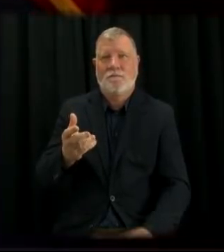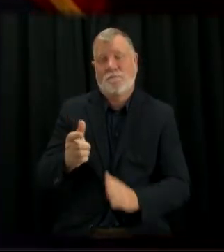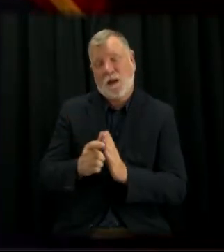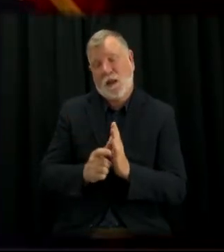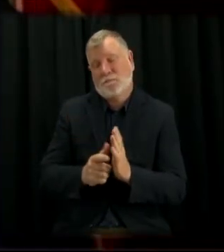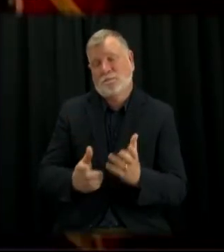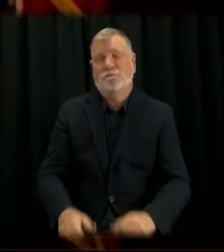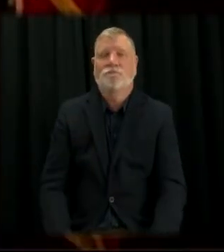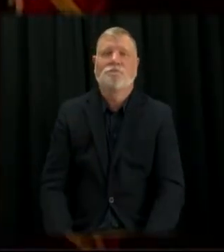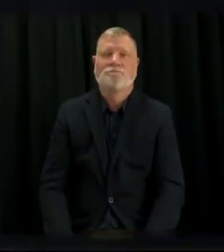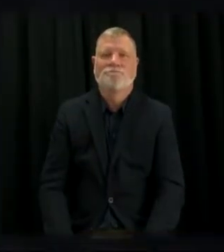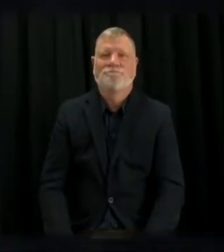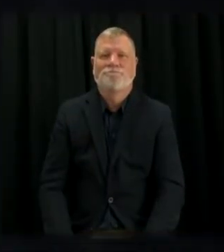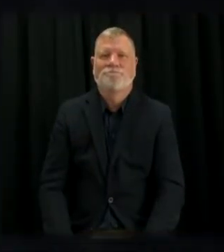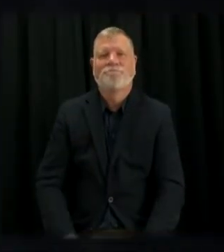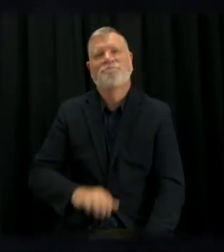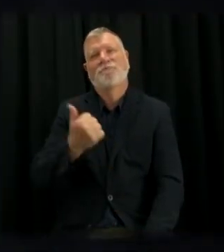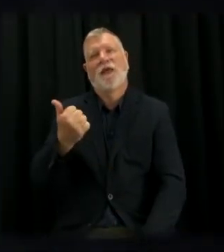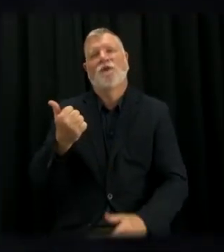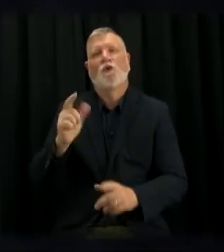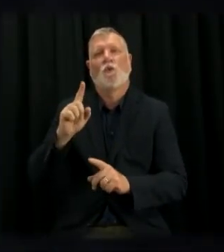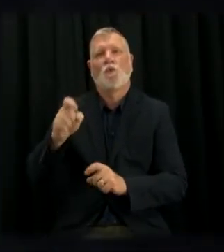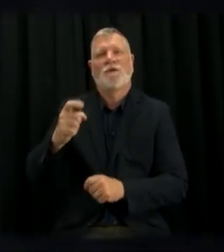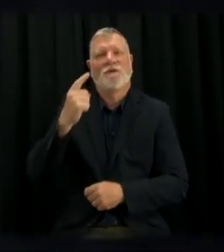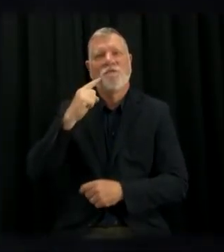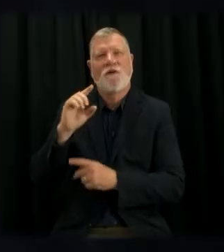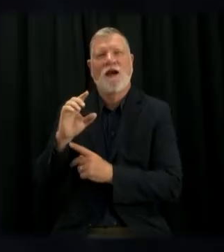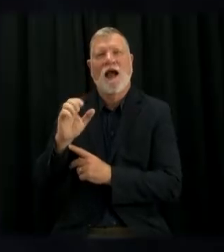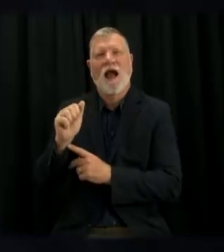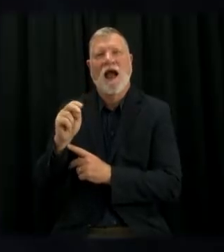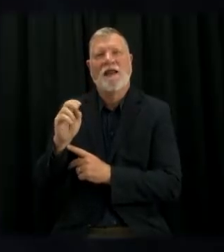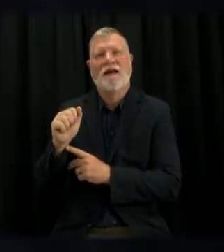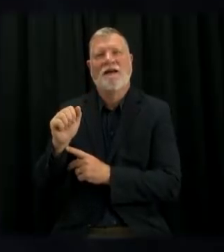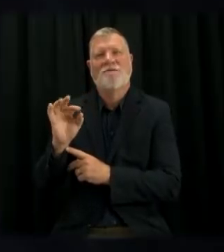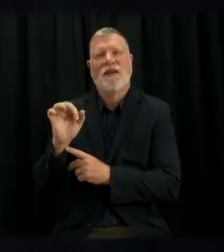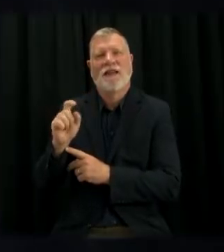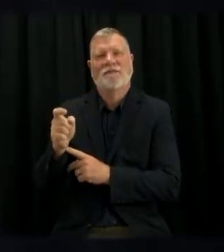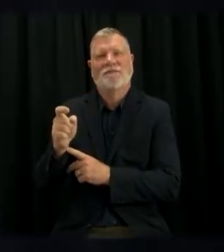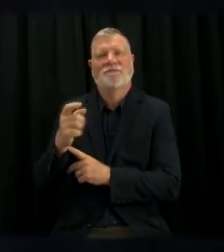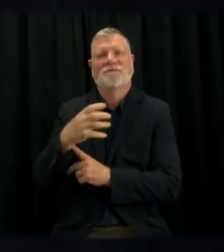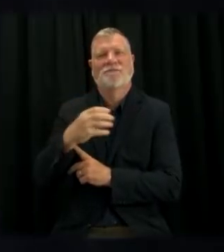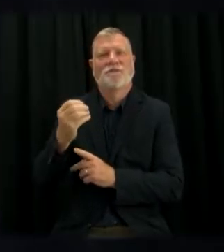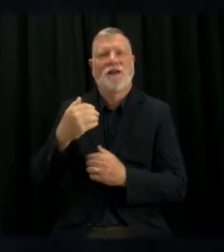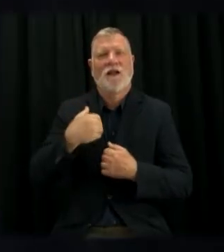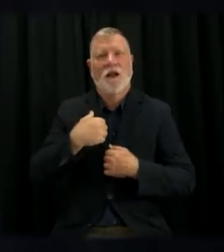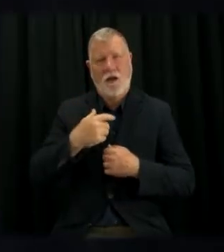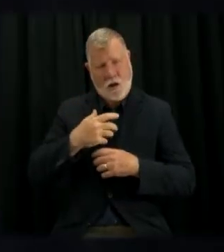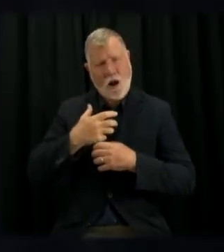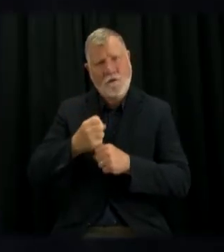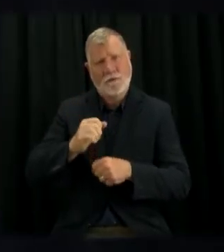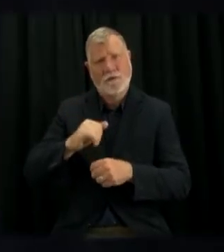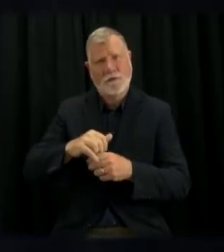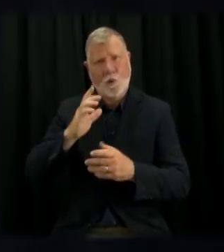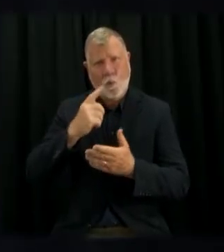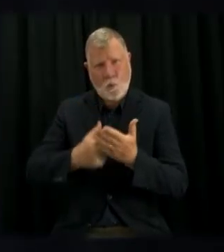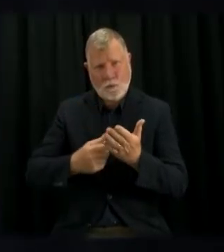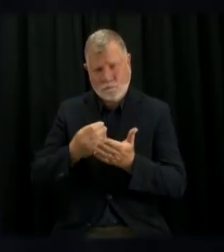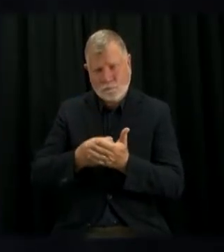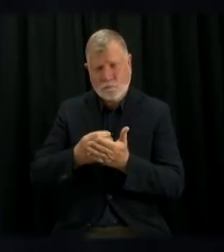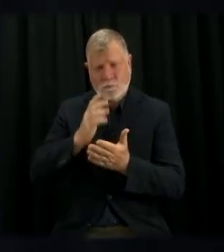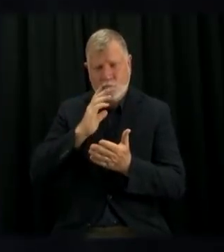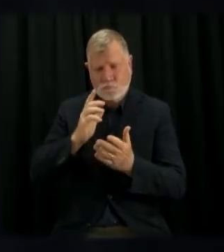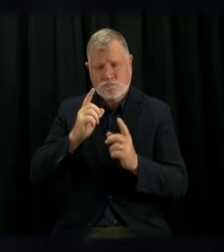es provisto por la ley. La próxima pregunta de Ana Félix, ¿tiene confianza que el plan de remuneración uniforme va a tener los resultados